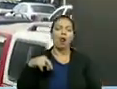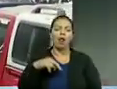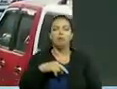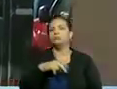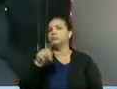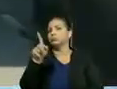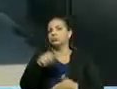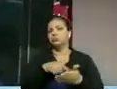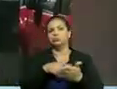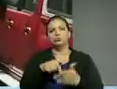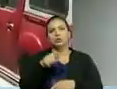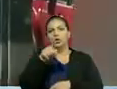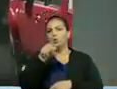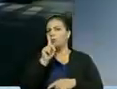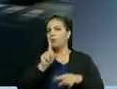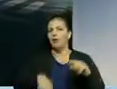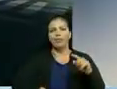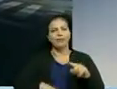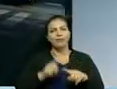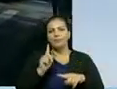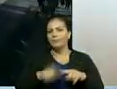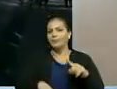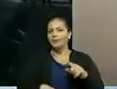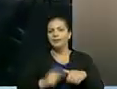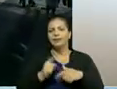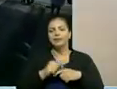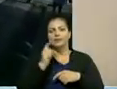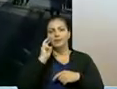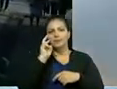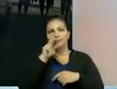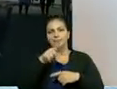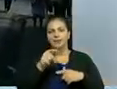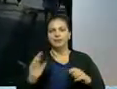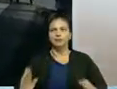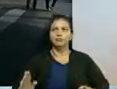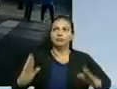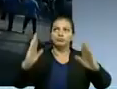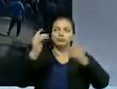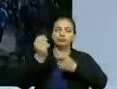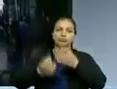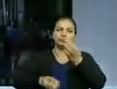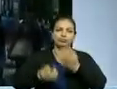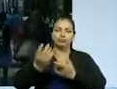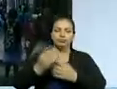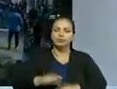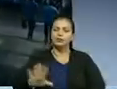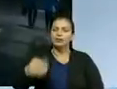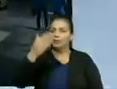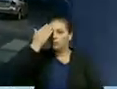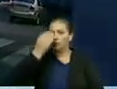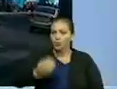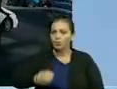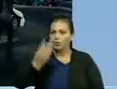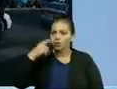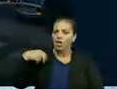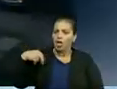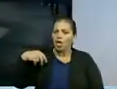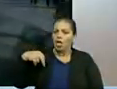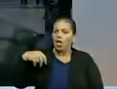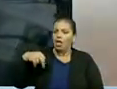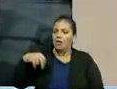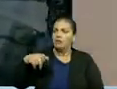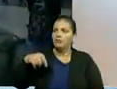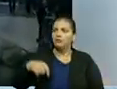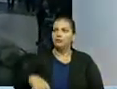encontrará este sitio cerrado a la circulación vehicular. Señora, buenos días. ¿Desde dónde le ha tocado caminar? Bueno, yo siempre